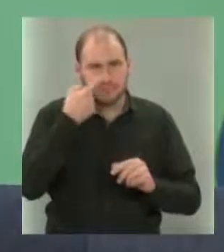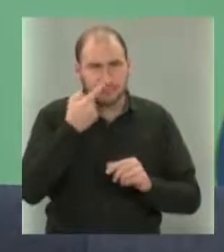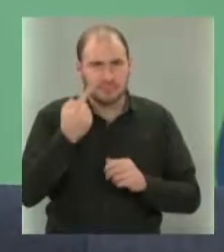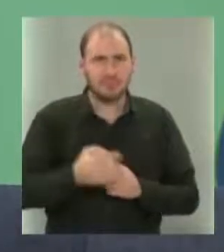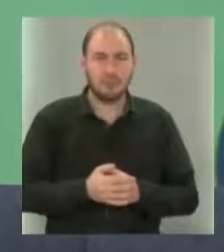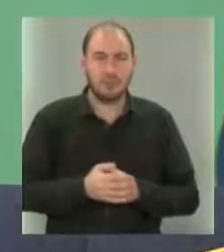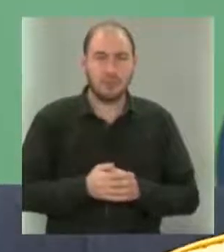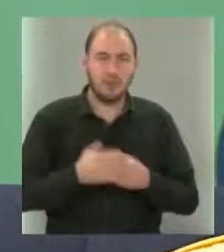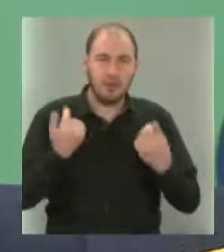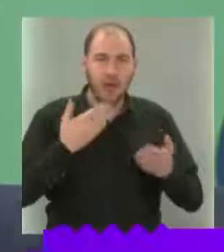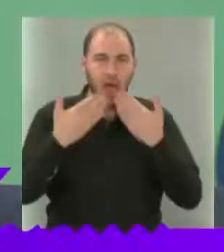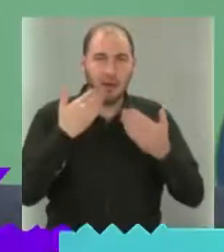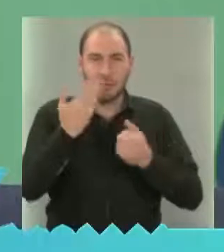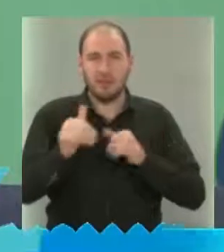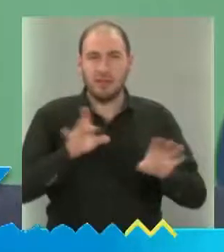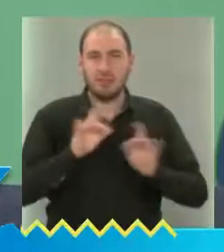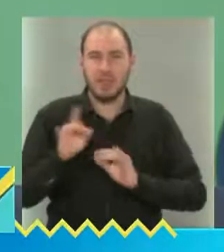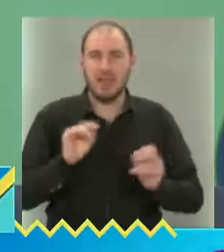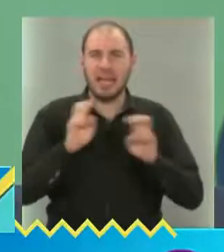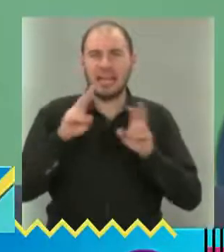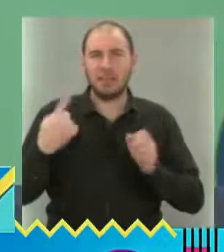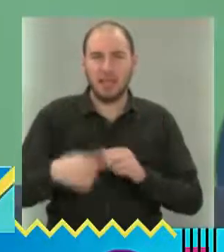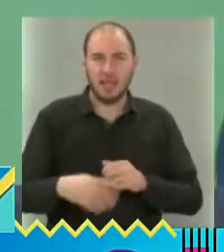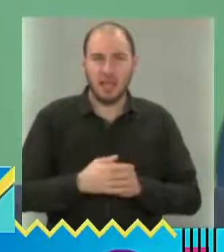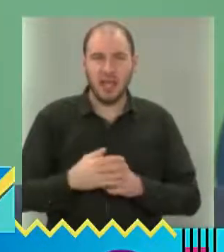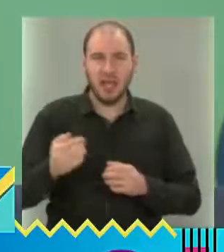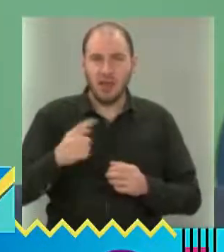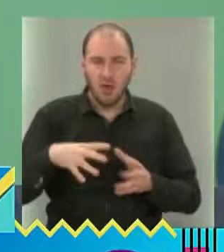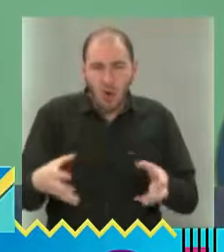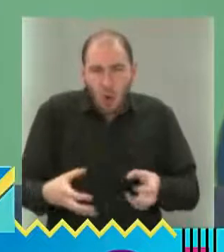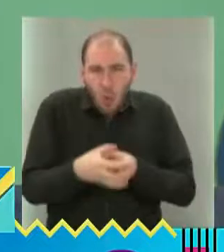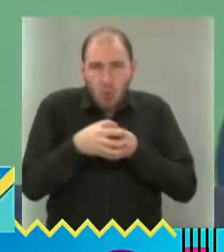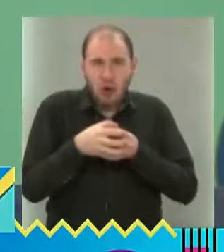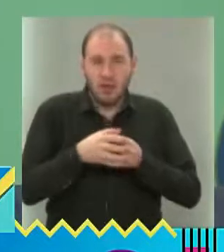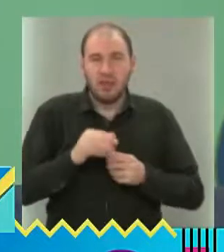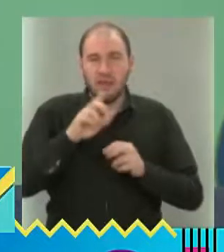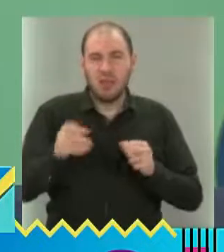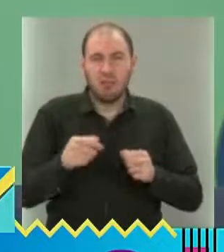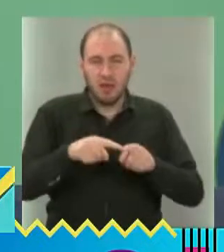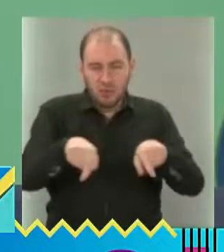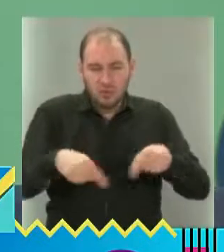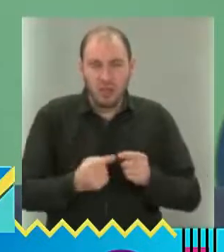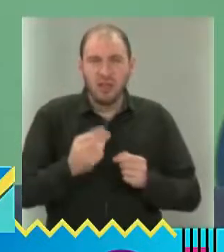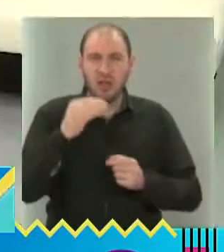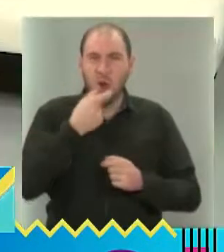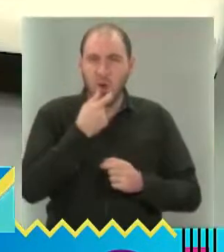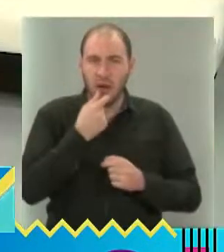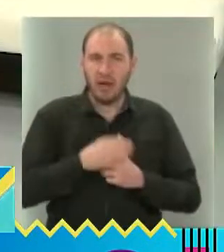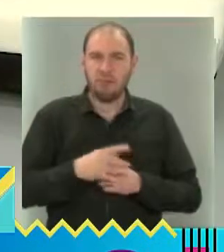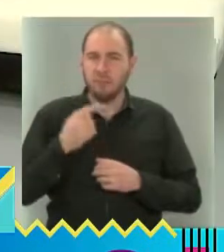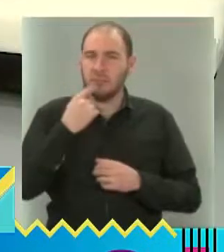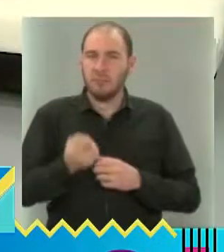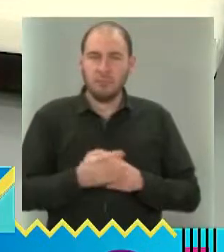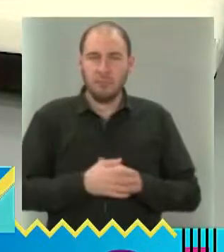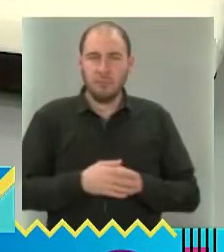que de alguna forma queremos charlar con los invitados está relacionado con esta concentración en lo que tiene que ver con superficie de la vid. Bien, la pregunta